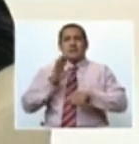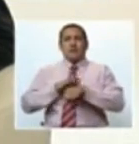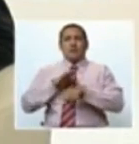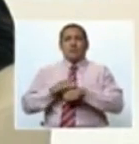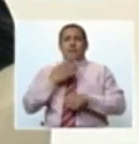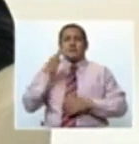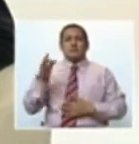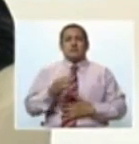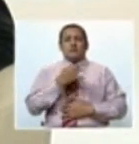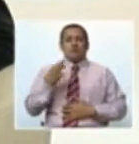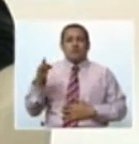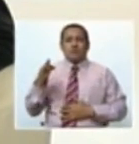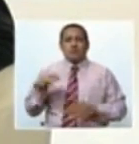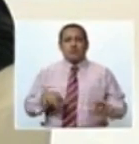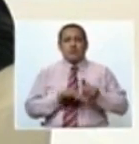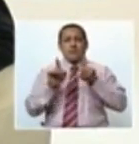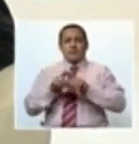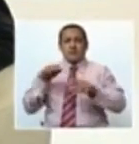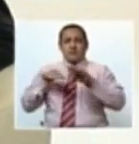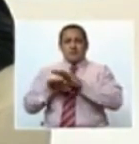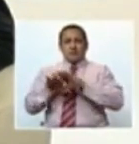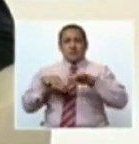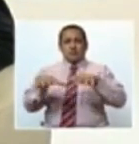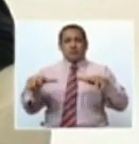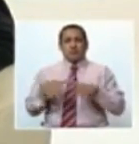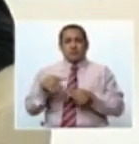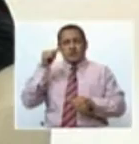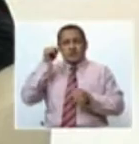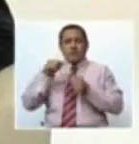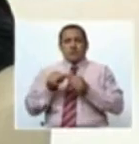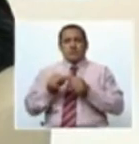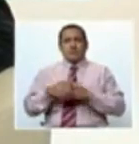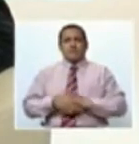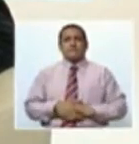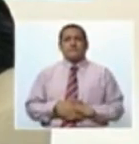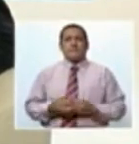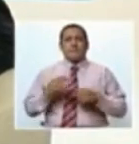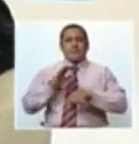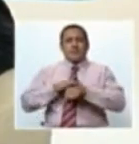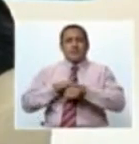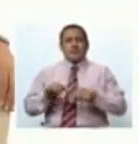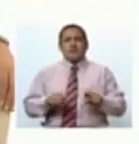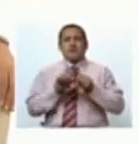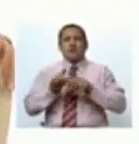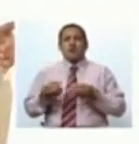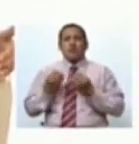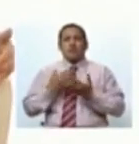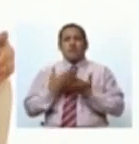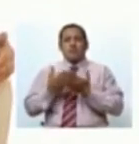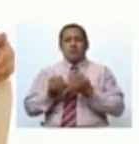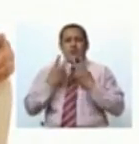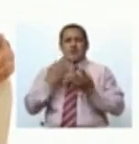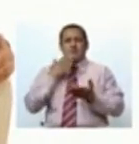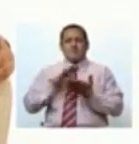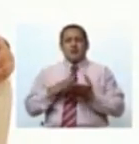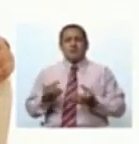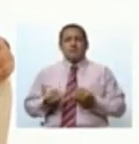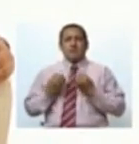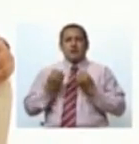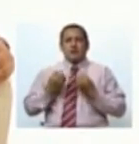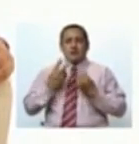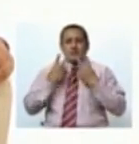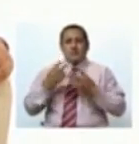de culpabilidad o no en esa lógica, ¿no? Sí, de culpabilidad y de cómo probar el daño,